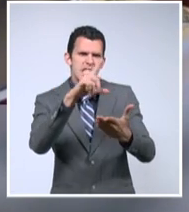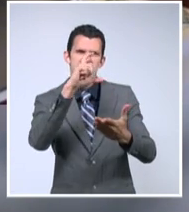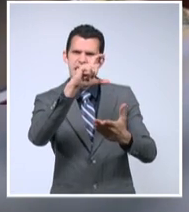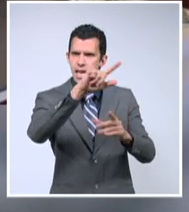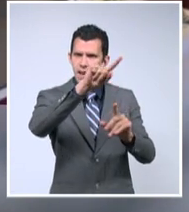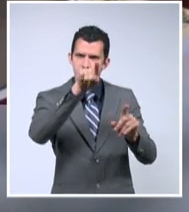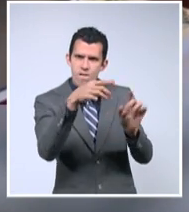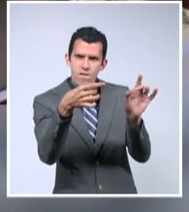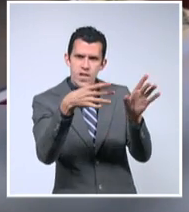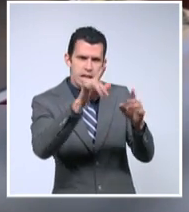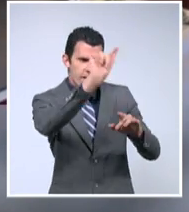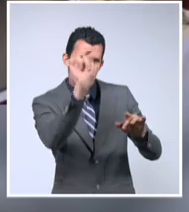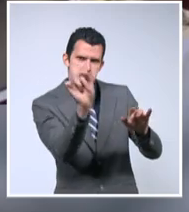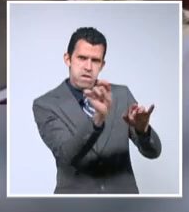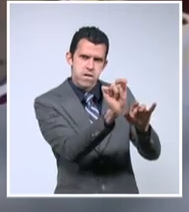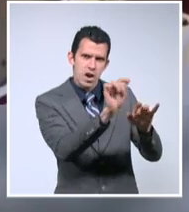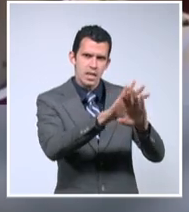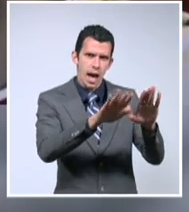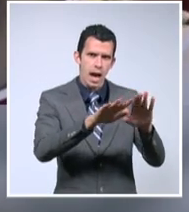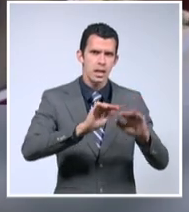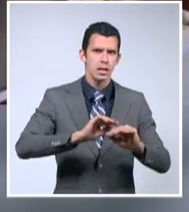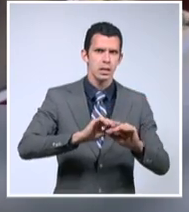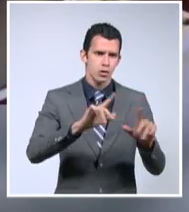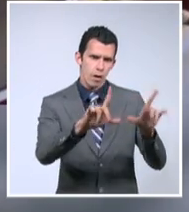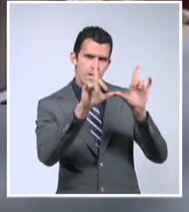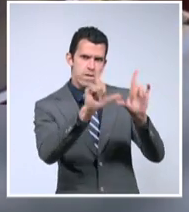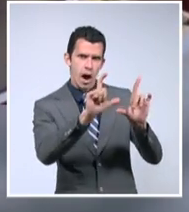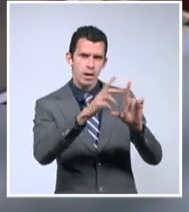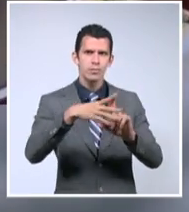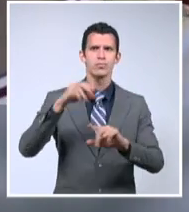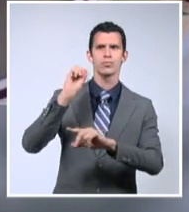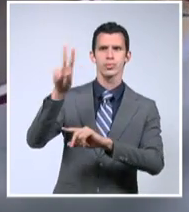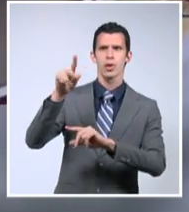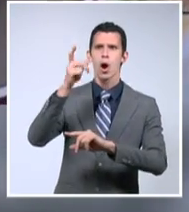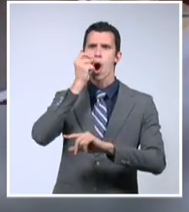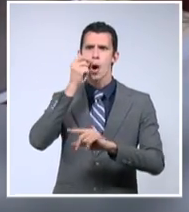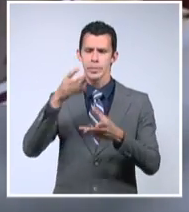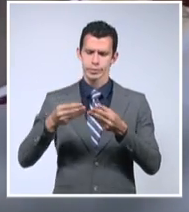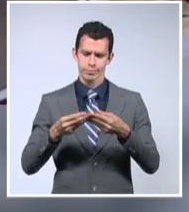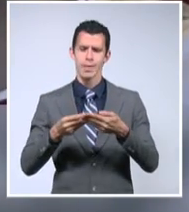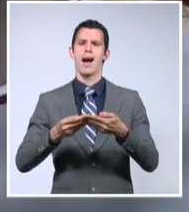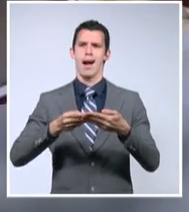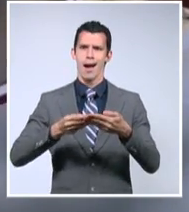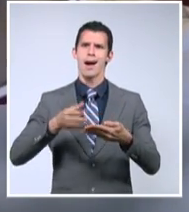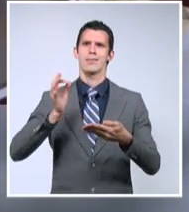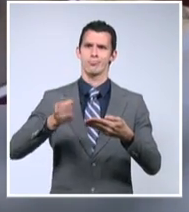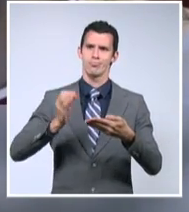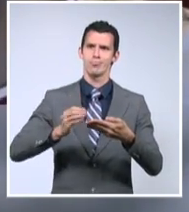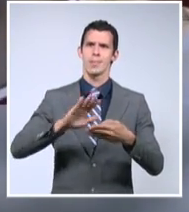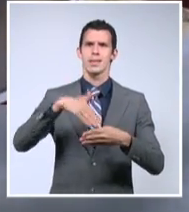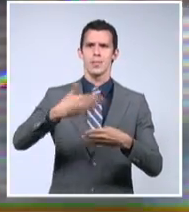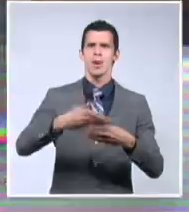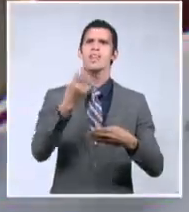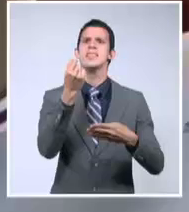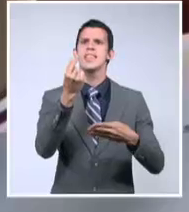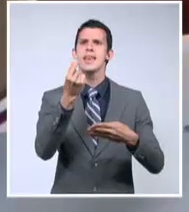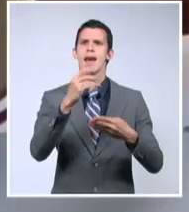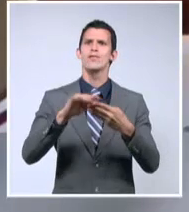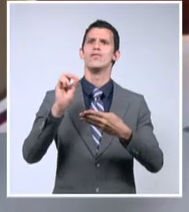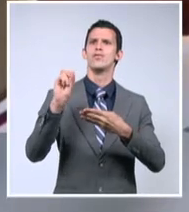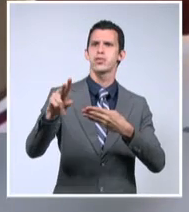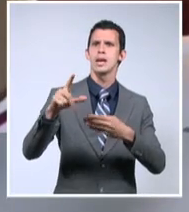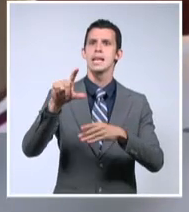lo recibí normal por PayPal, el coge y se lo pasaba a mi papá por PayPal. La primera vez se lo pasó normal como nombre de él, y le dije a mi papá que era un amigo de él, un amigo mío.